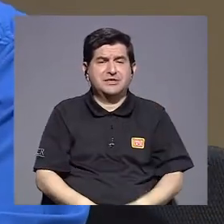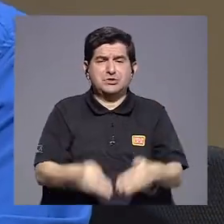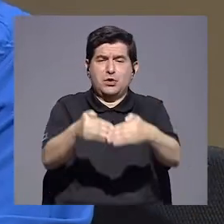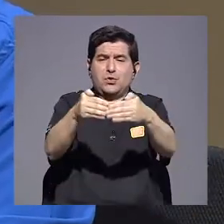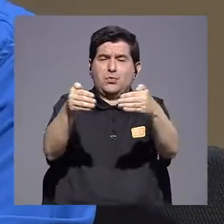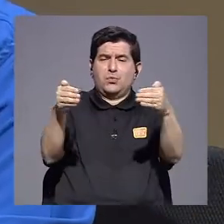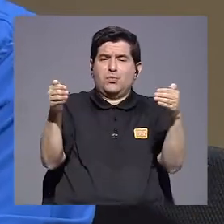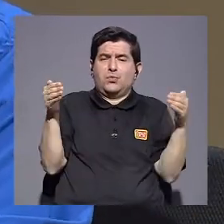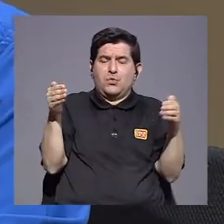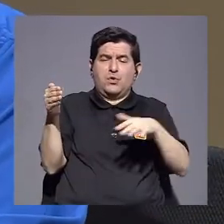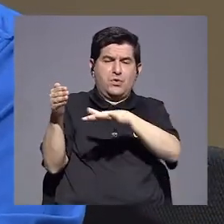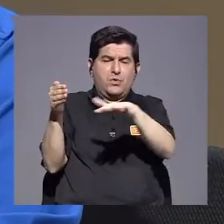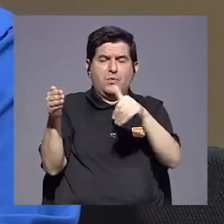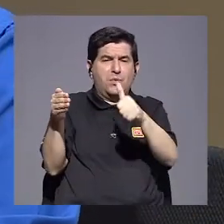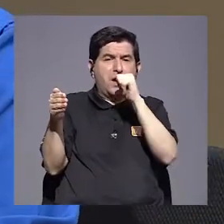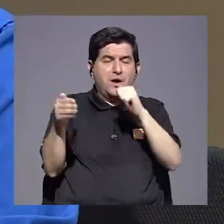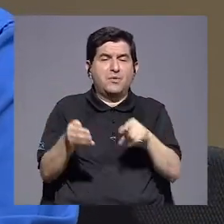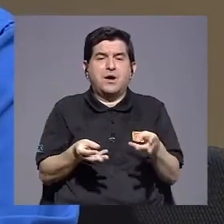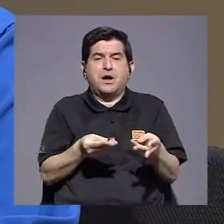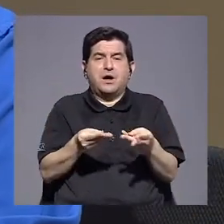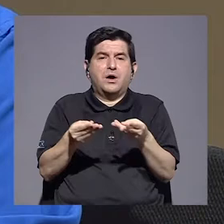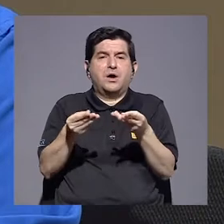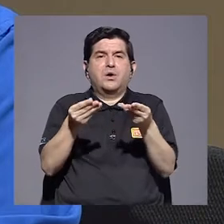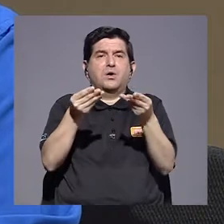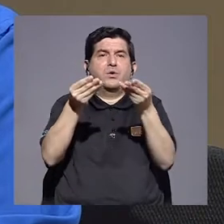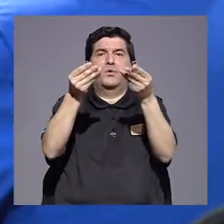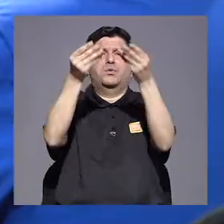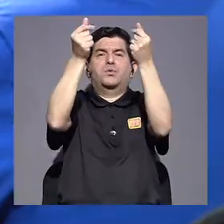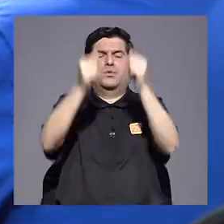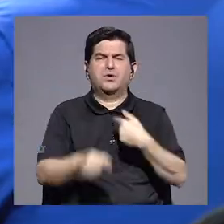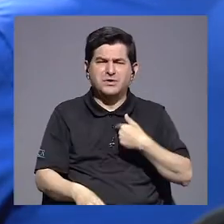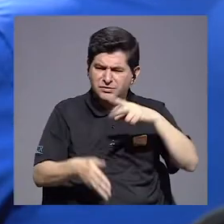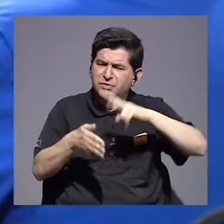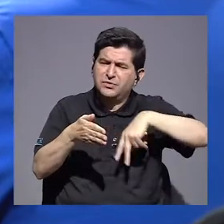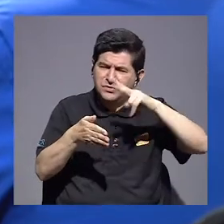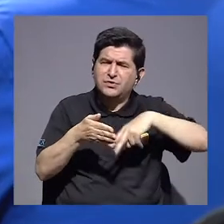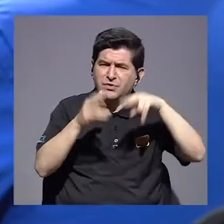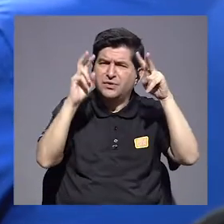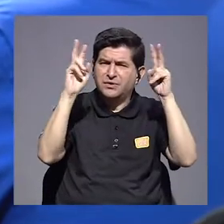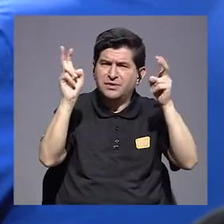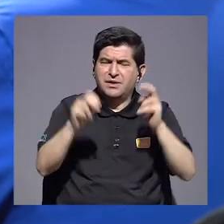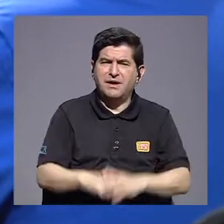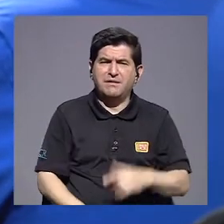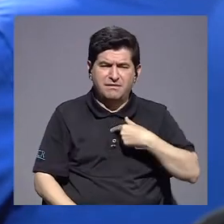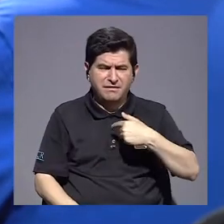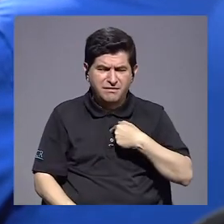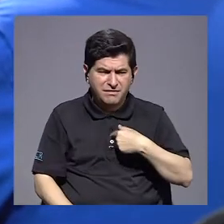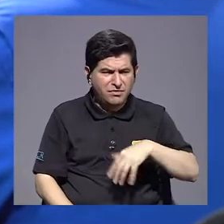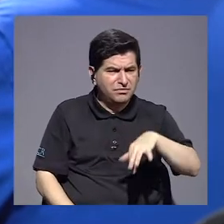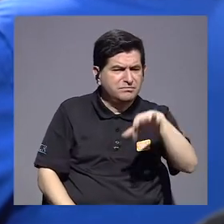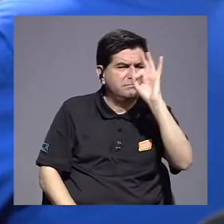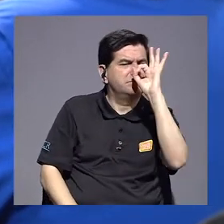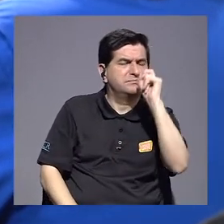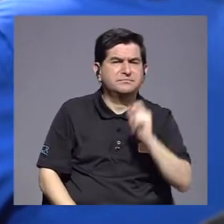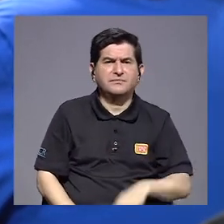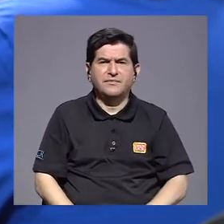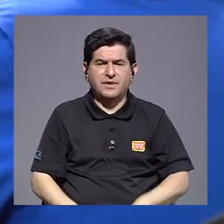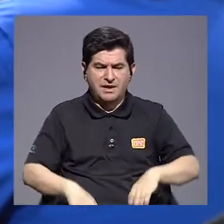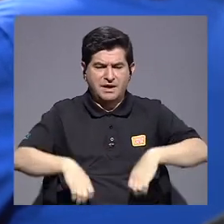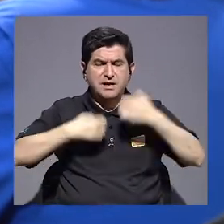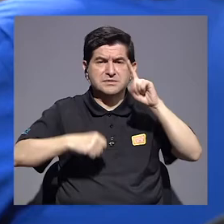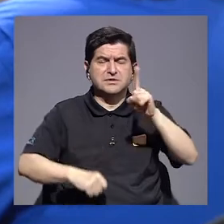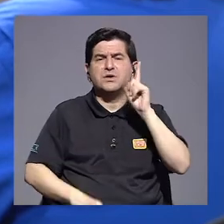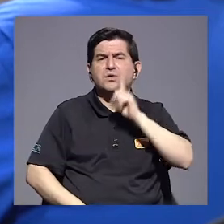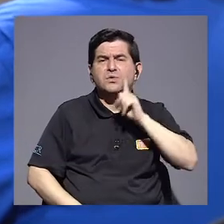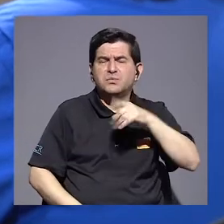embalses, hacen que el agua se evapore. Estuve leyendo mucho sobre esto y me encontraba que existe un mito